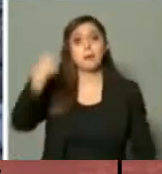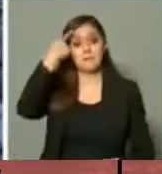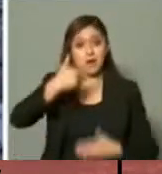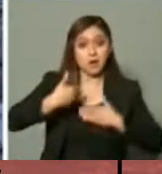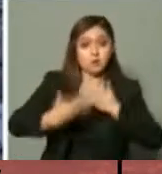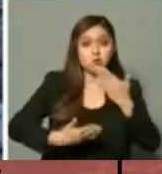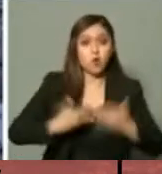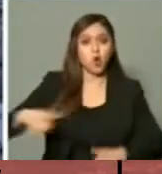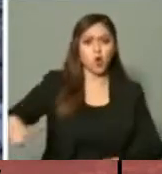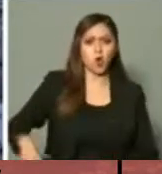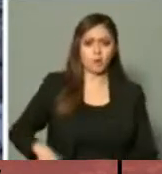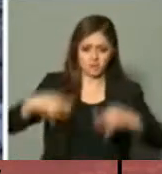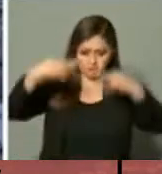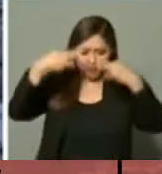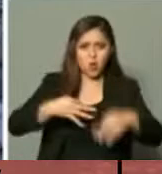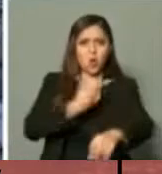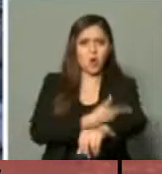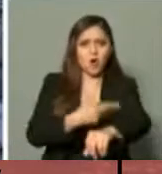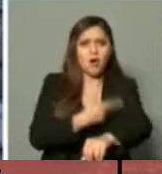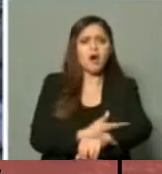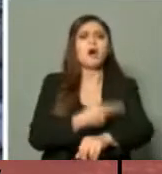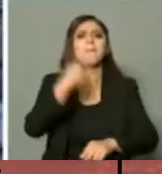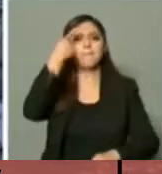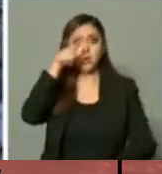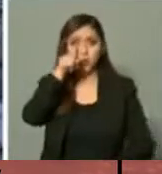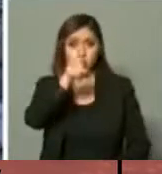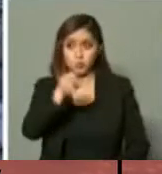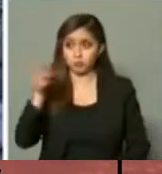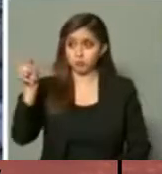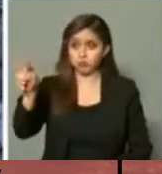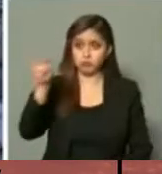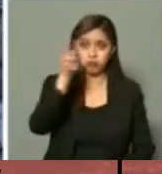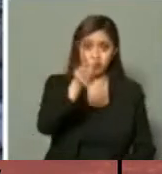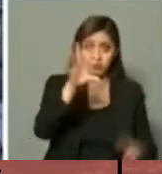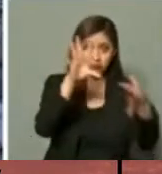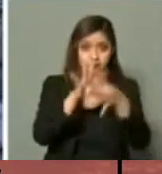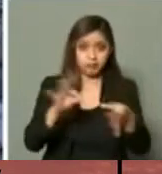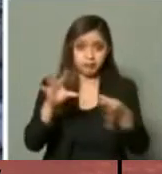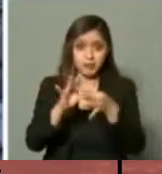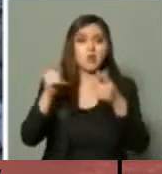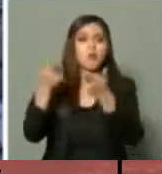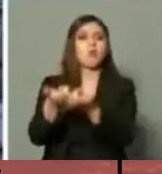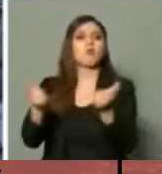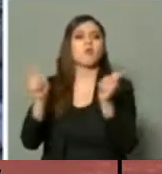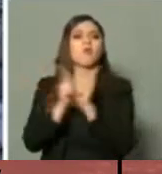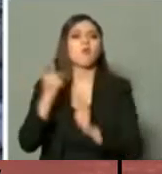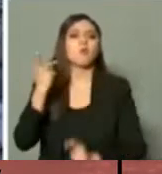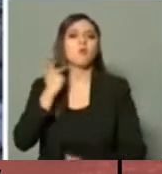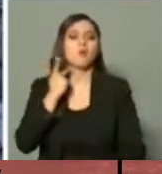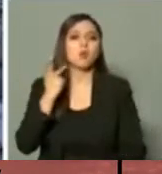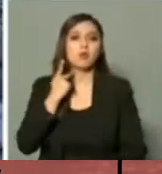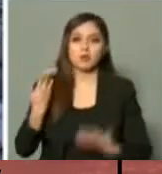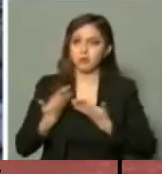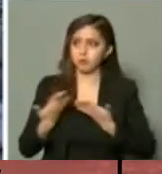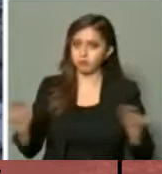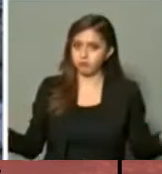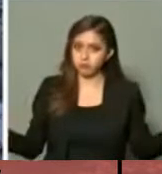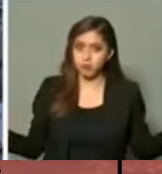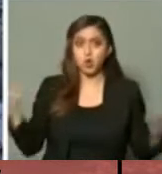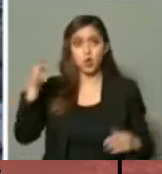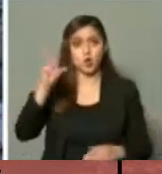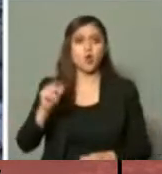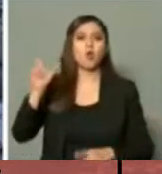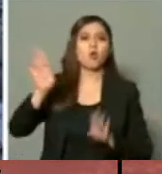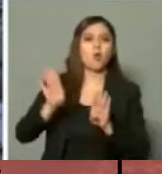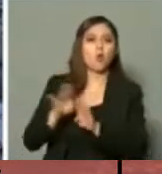manera honrada, honesta, ya que, como podrás ver, los partidos que se encuentran al lado de nosotros, sin demeritar